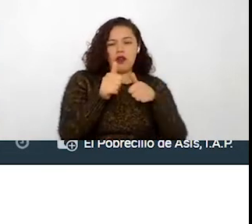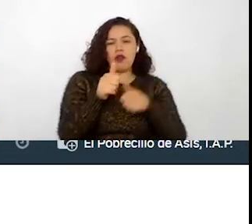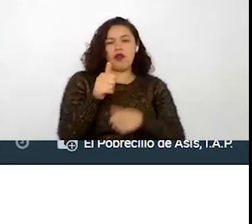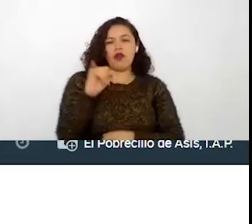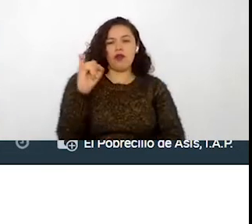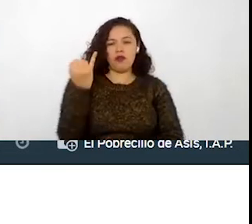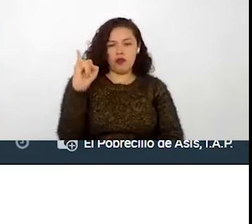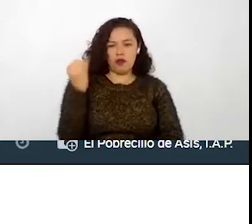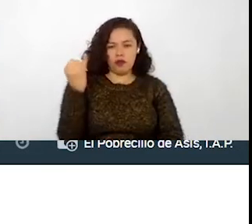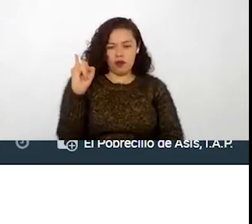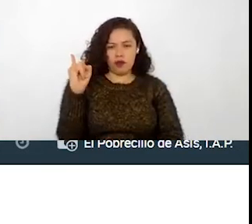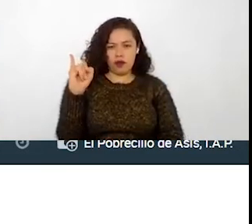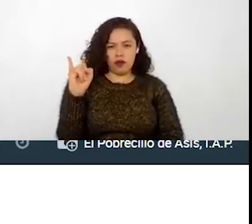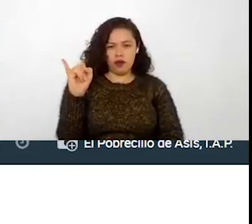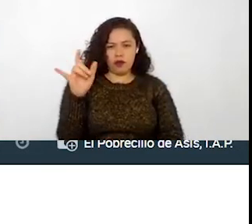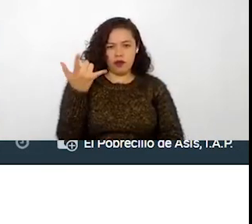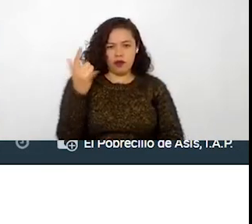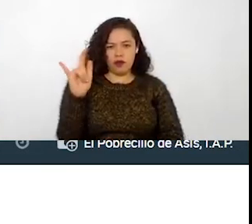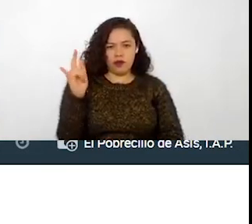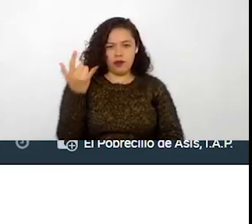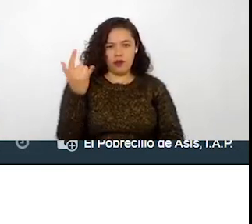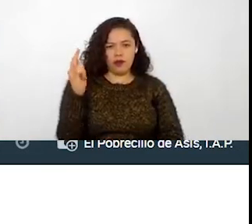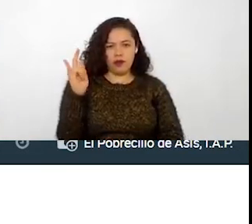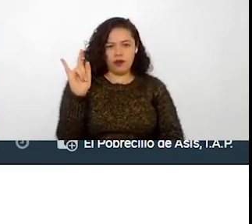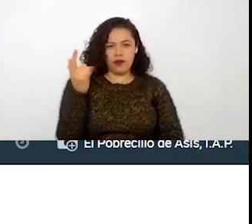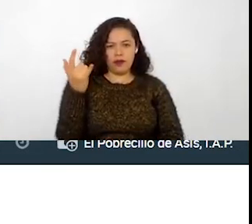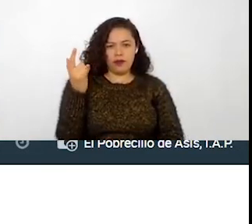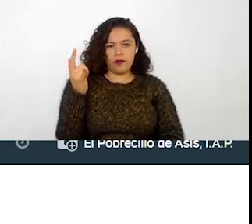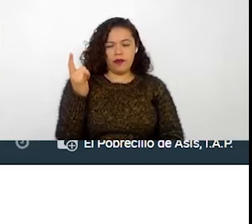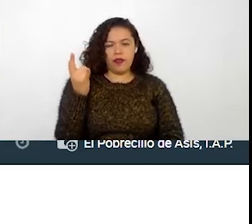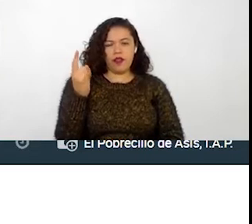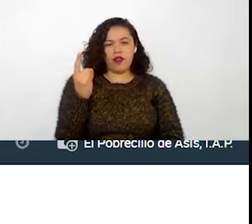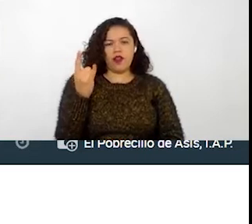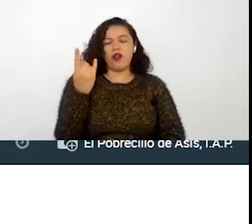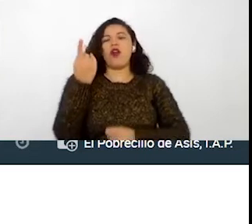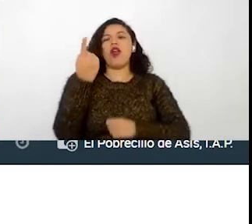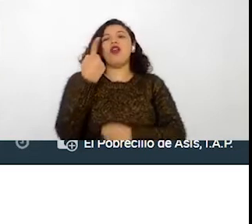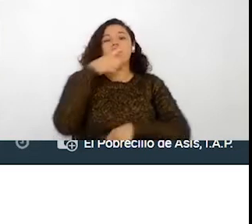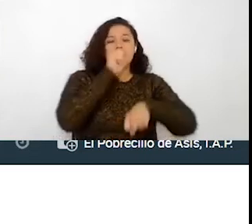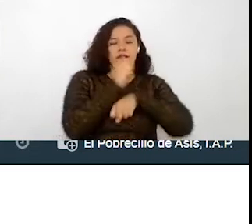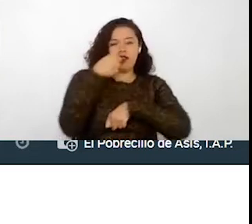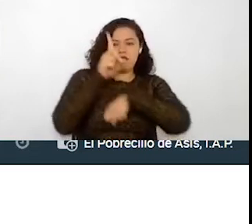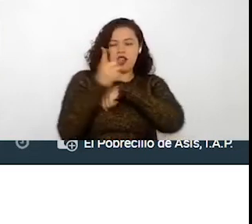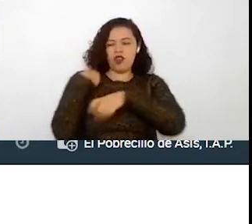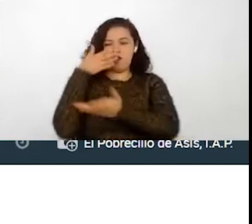junio y julio vamos a estar como una vez a la semana